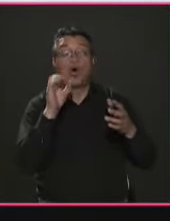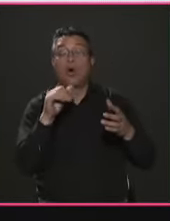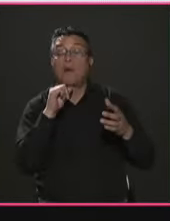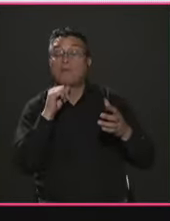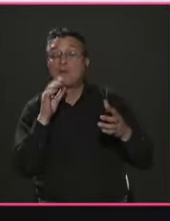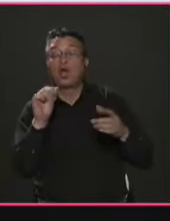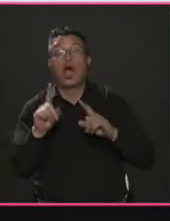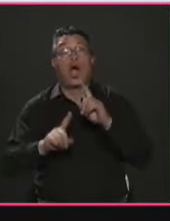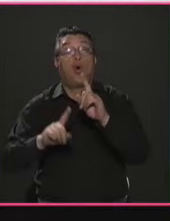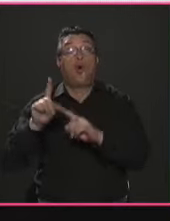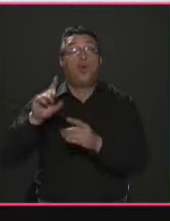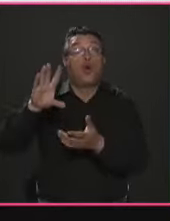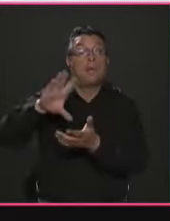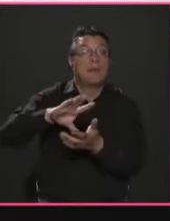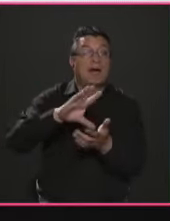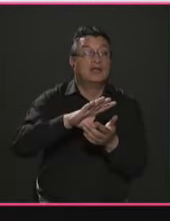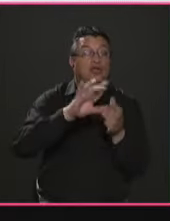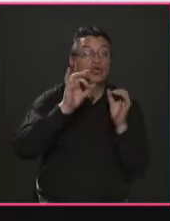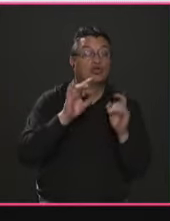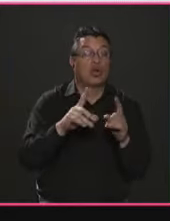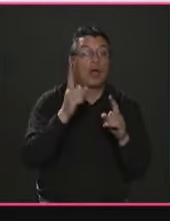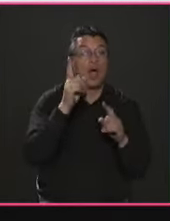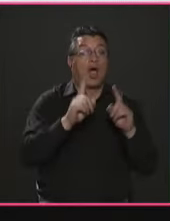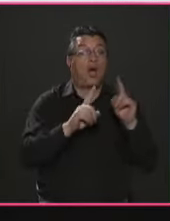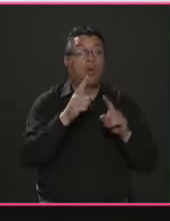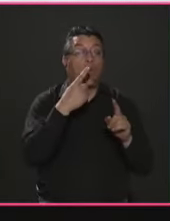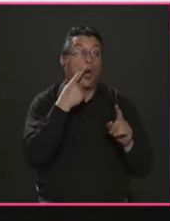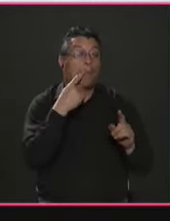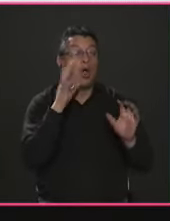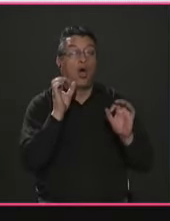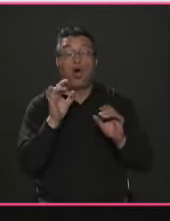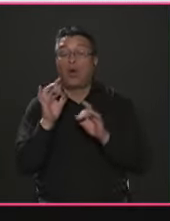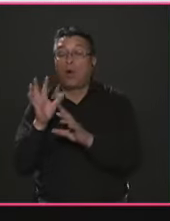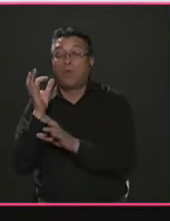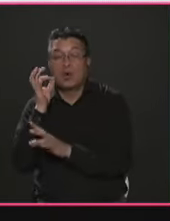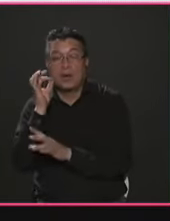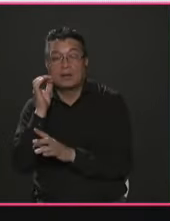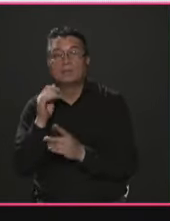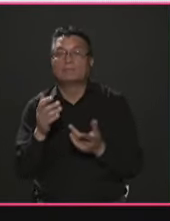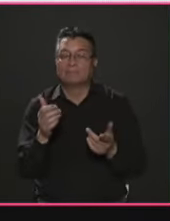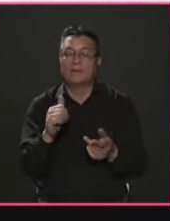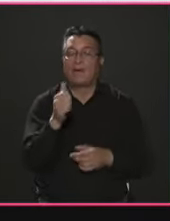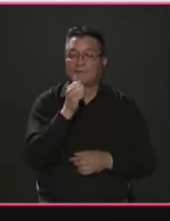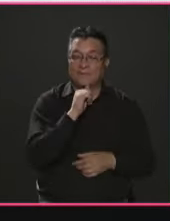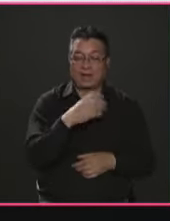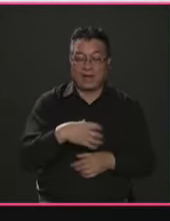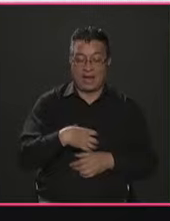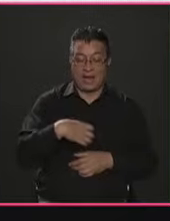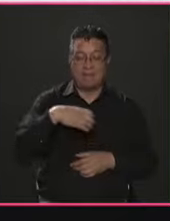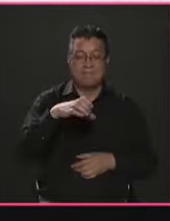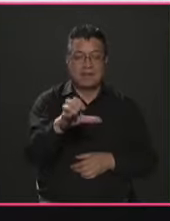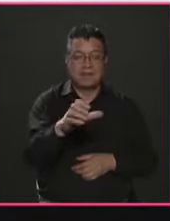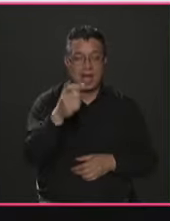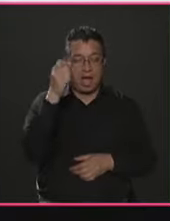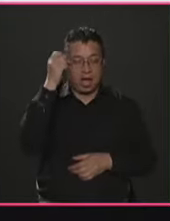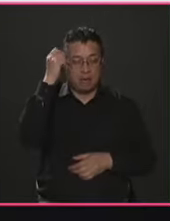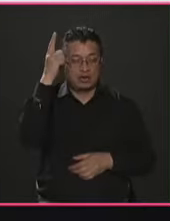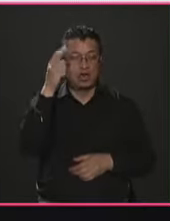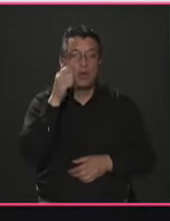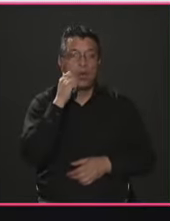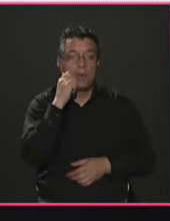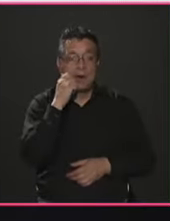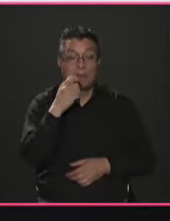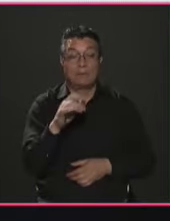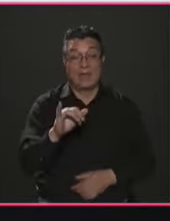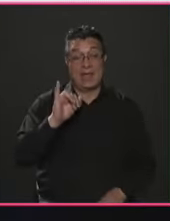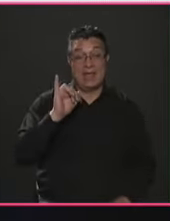países o solo de algún género la falta de empatía y comprensión humana la Inteligencia